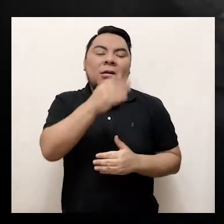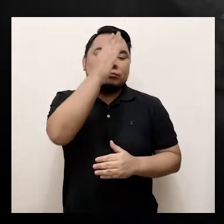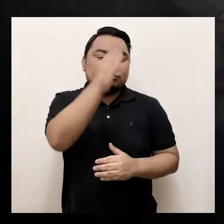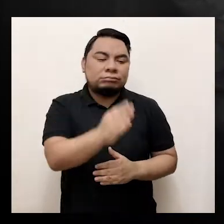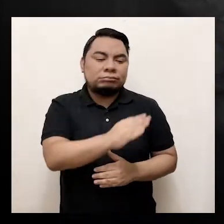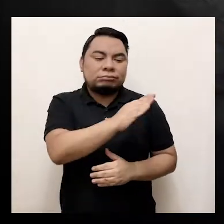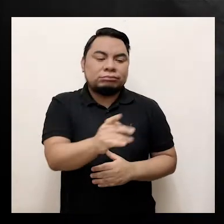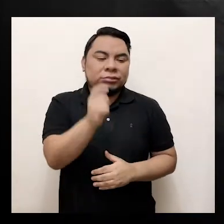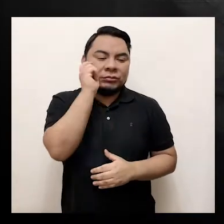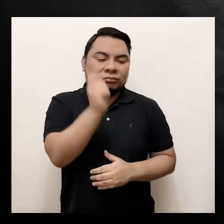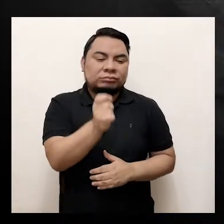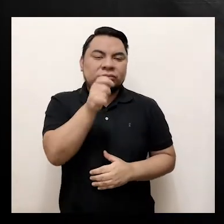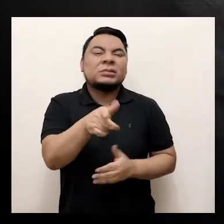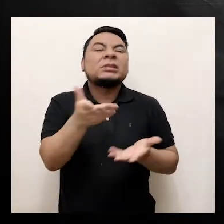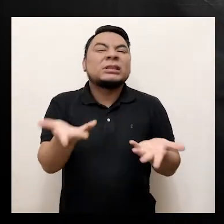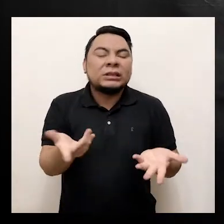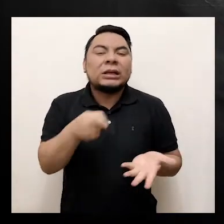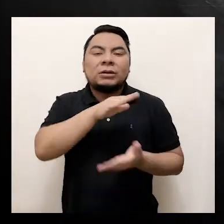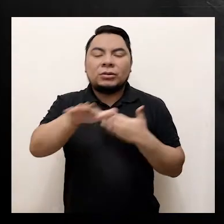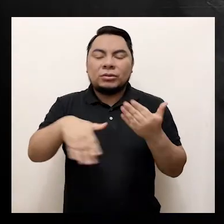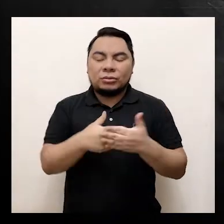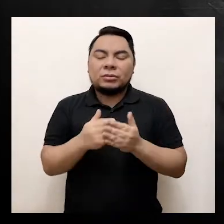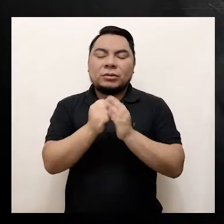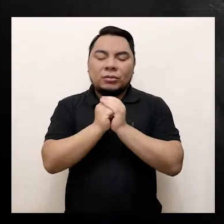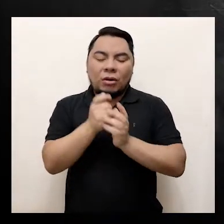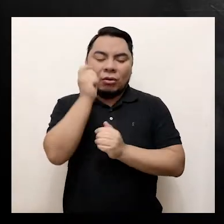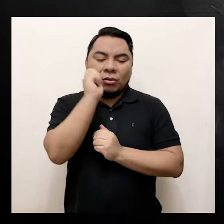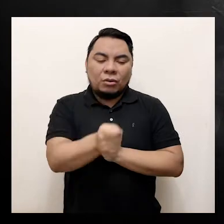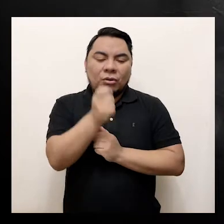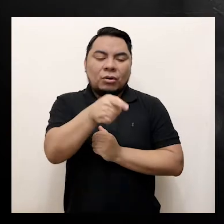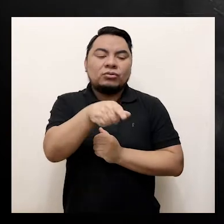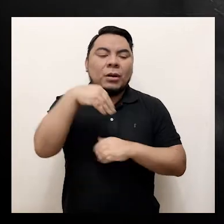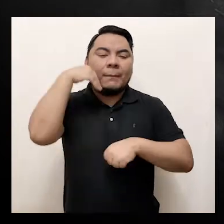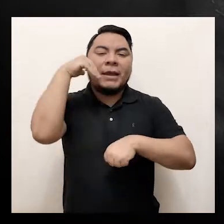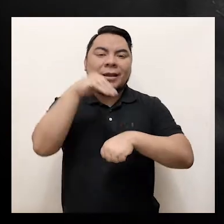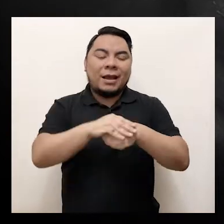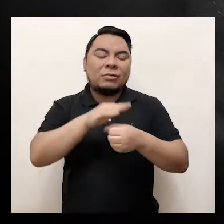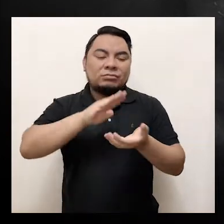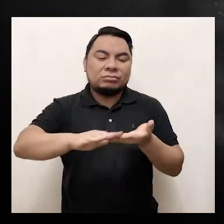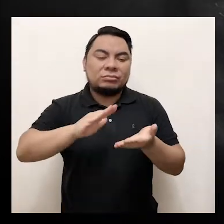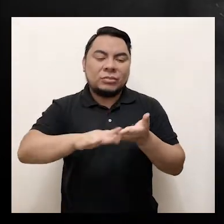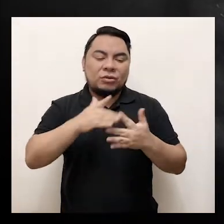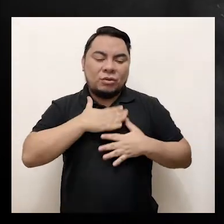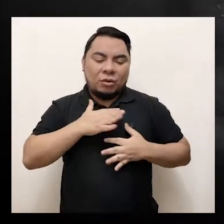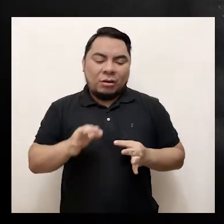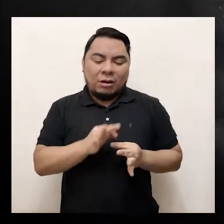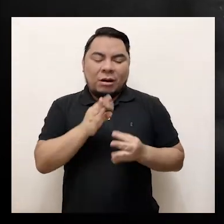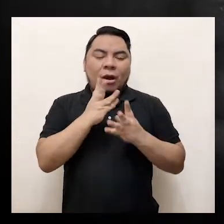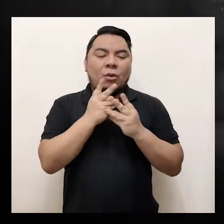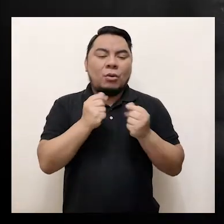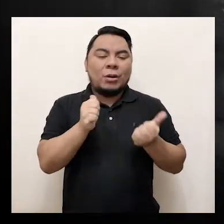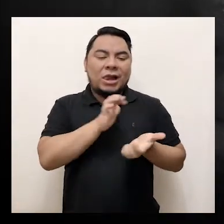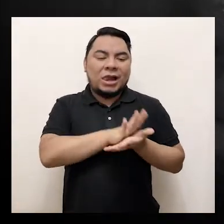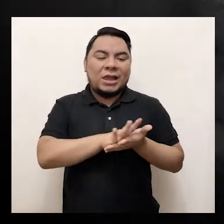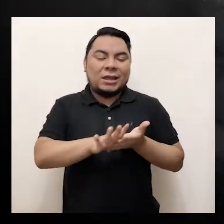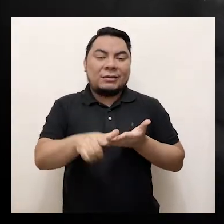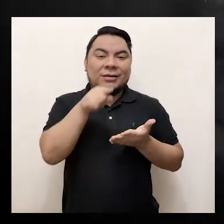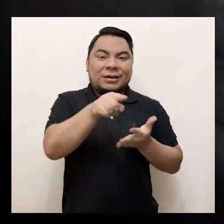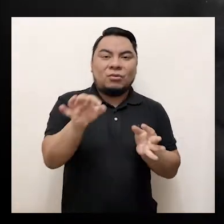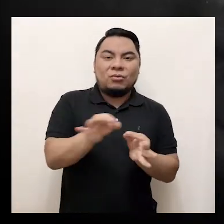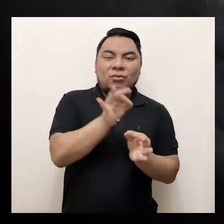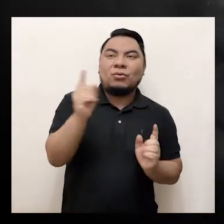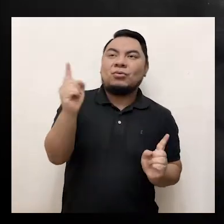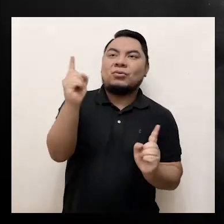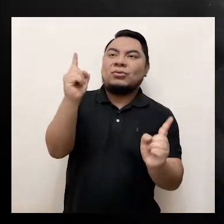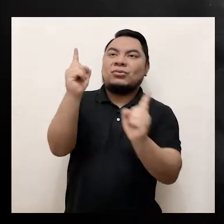extrema unción, que consiste en untar los santos óleos y absolver los pecados, para purificar el alma y que ésta